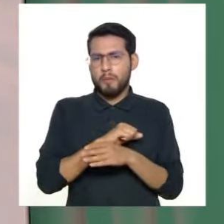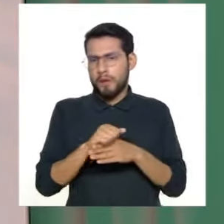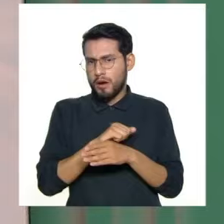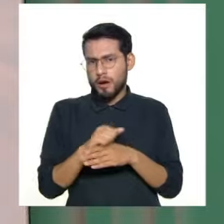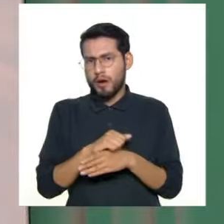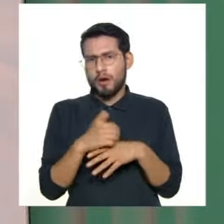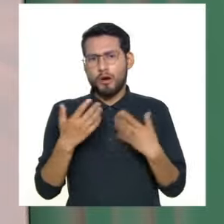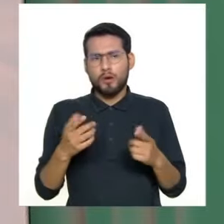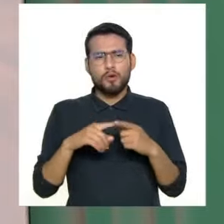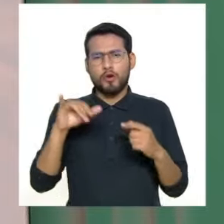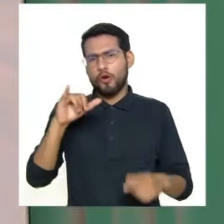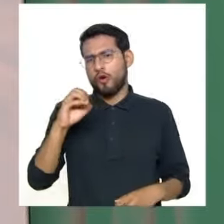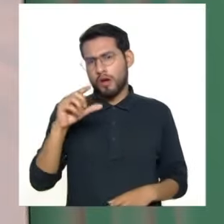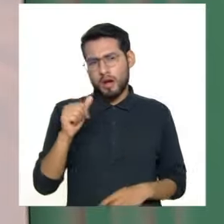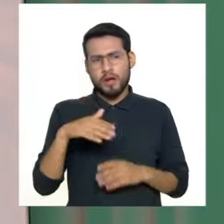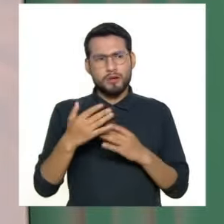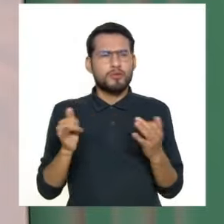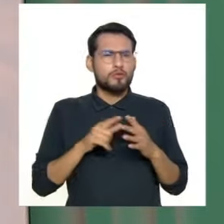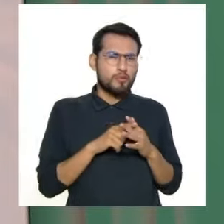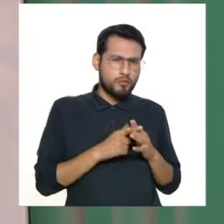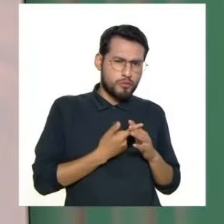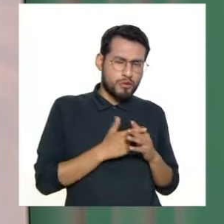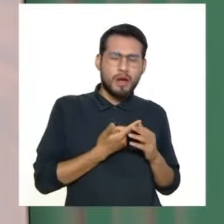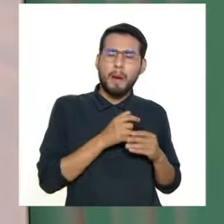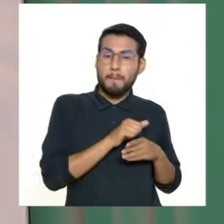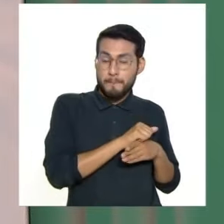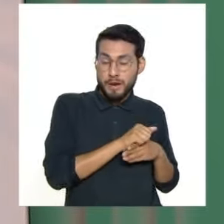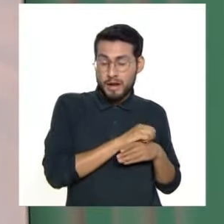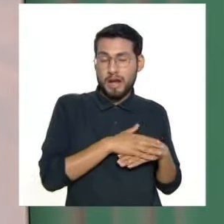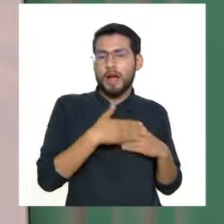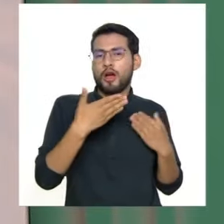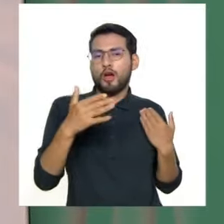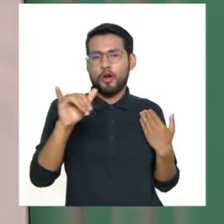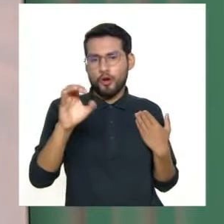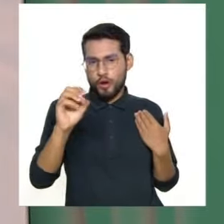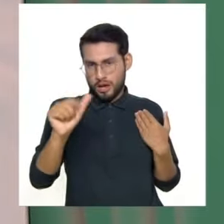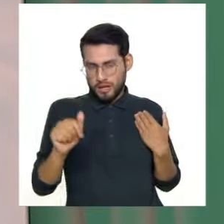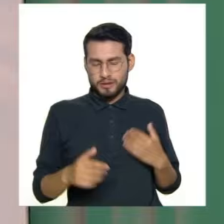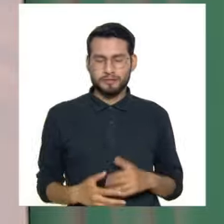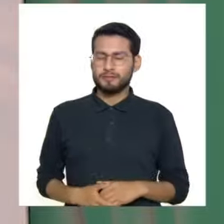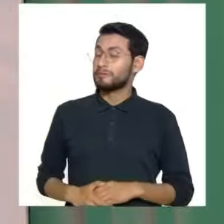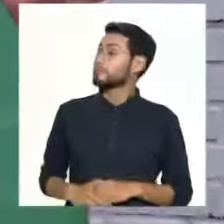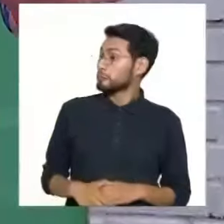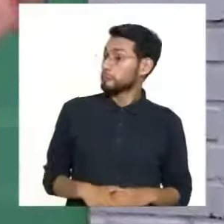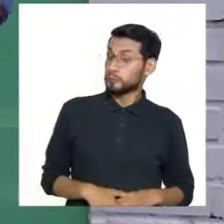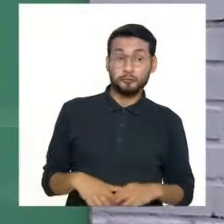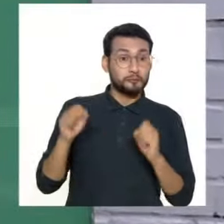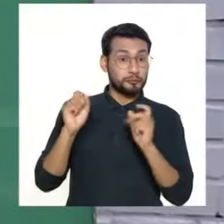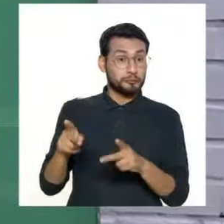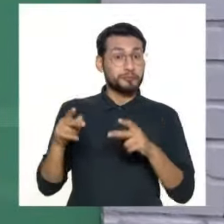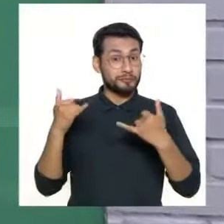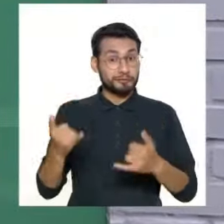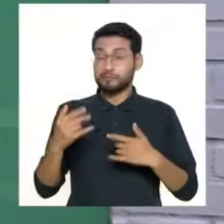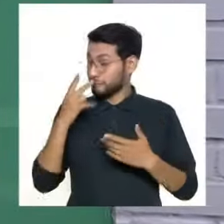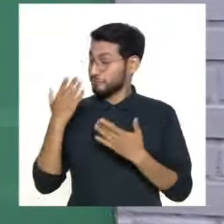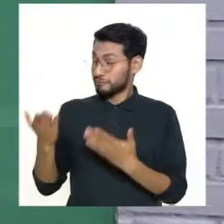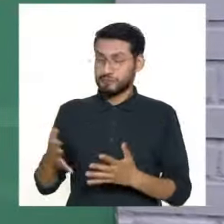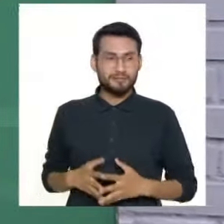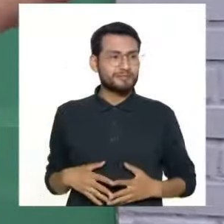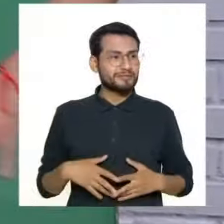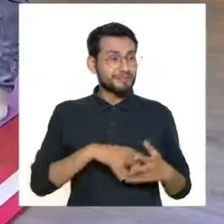asana de yoga después no es como el inicio de tu práctica de yoga Okay perfecto entonces manos a la obra Dale